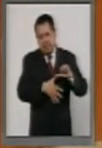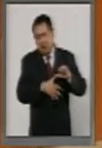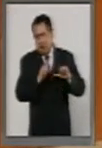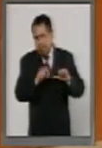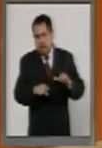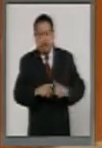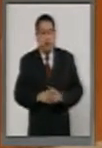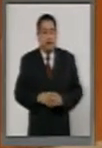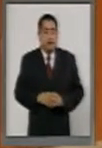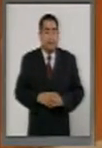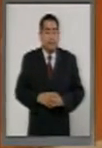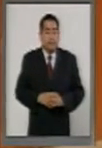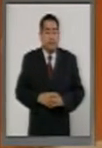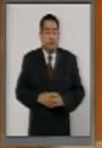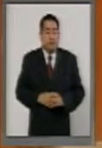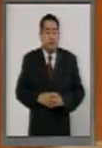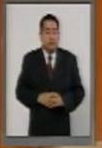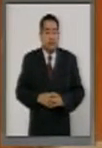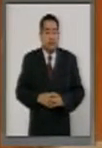latinoamericanos.